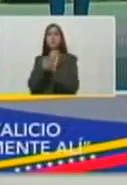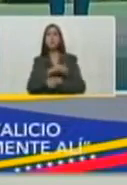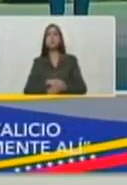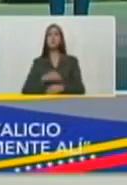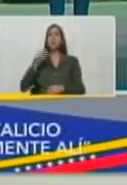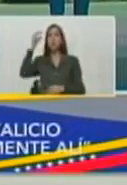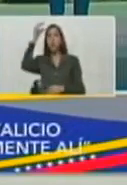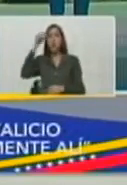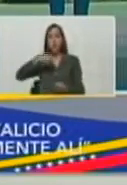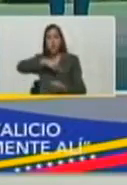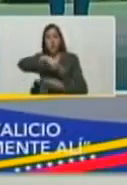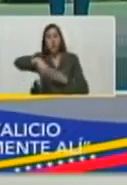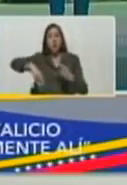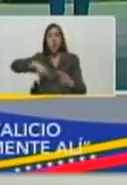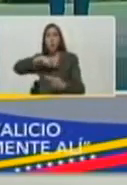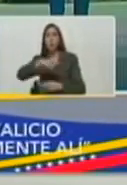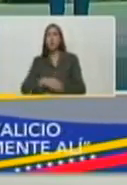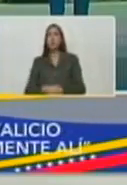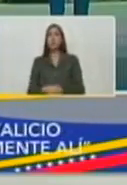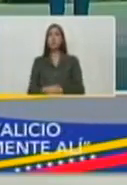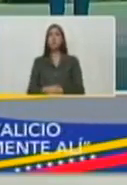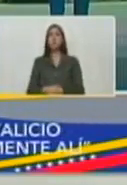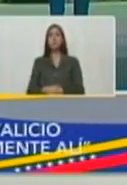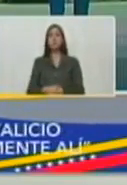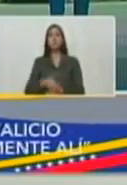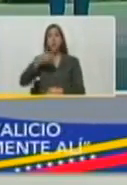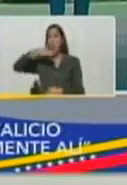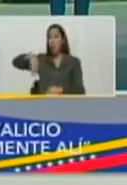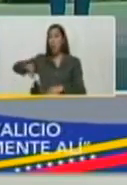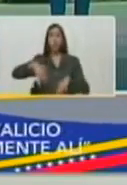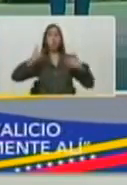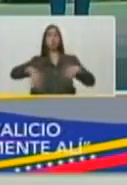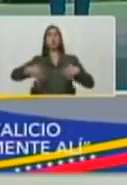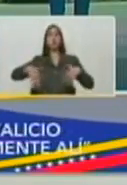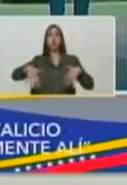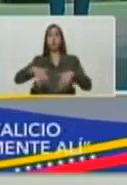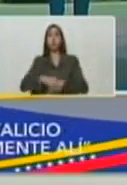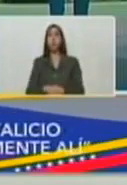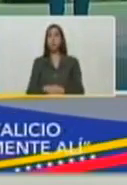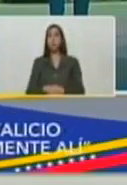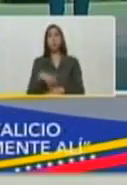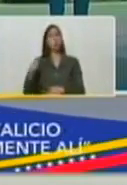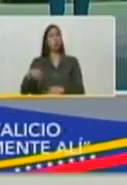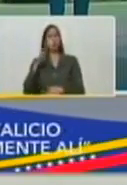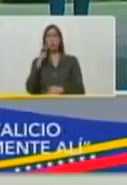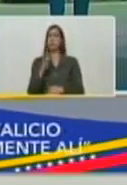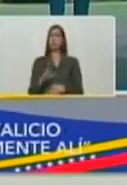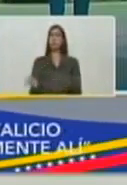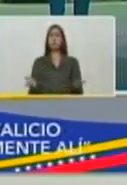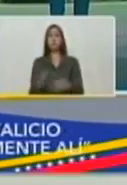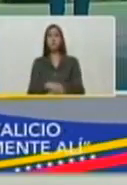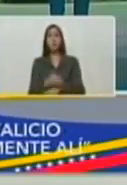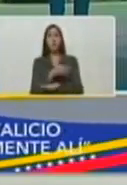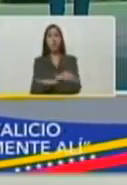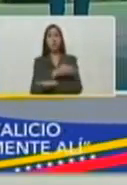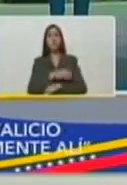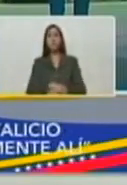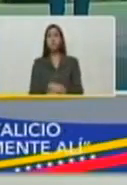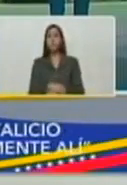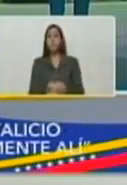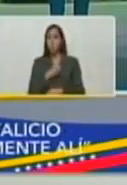conciencia revolucionaria, que hacía vibrar y enloquecía a la gente. Yo nunca vi eso. Habiendo muy